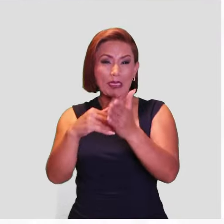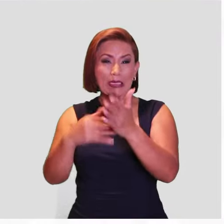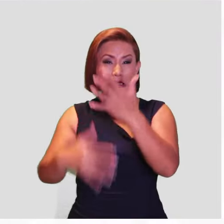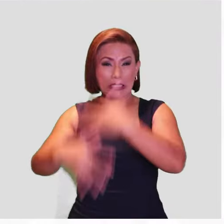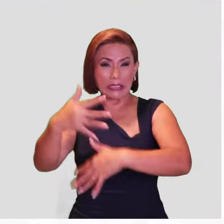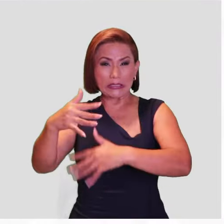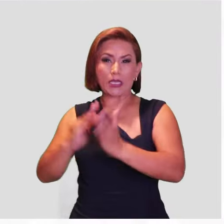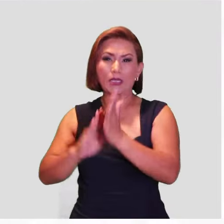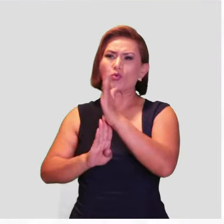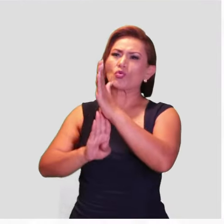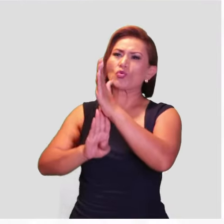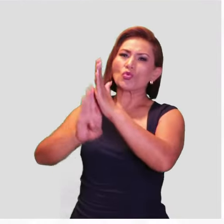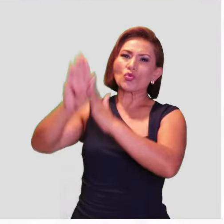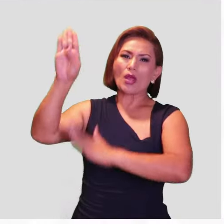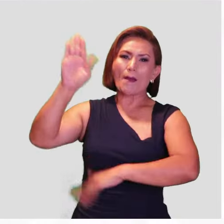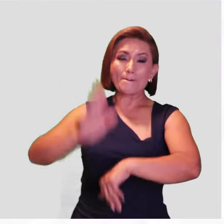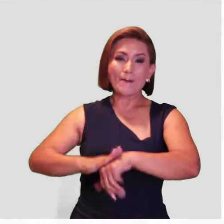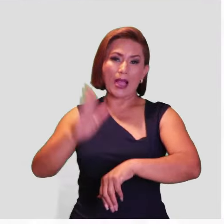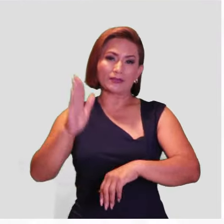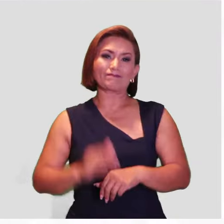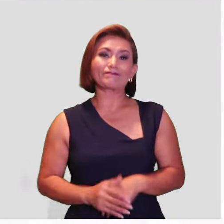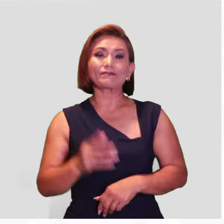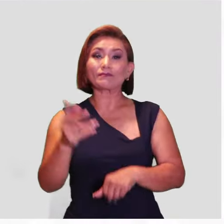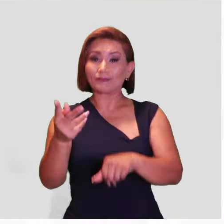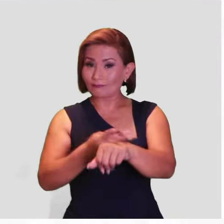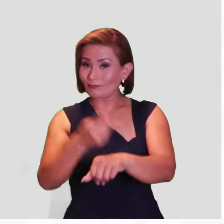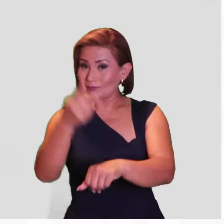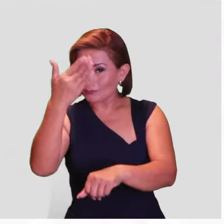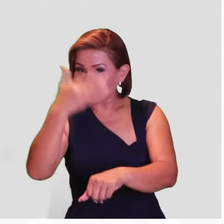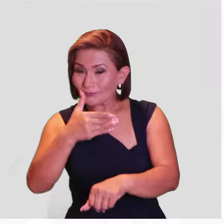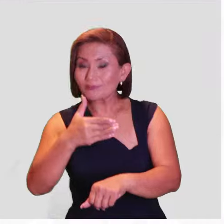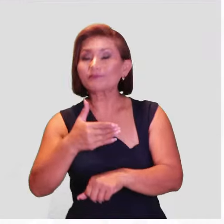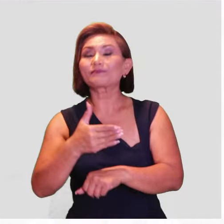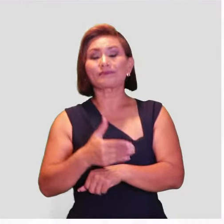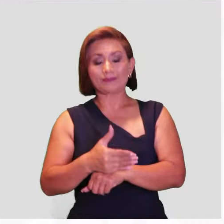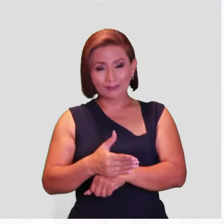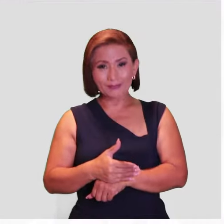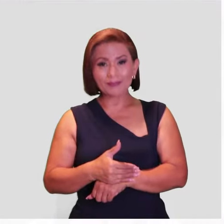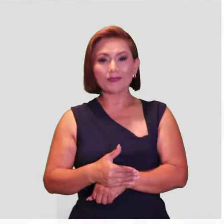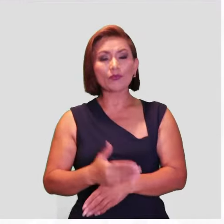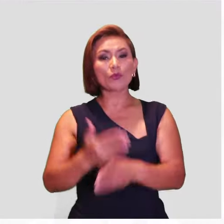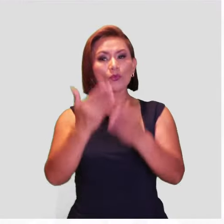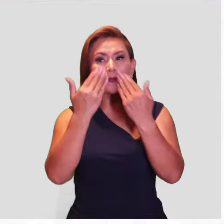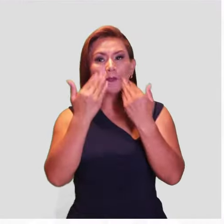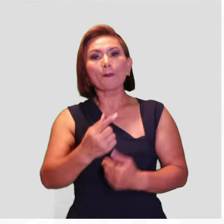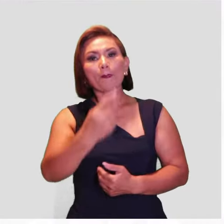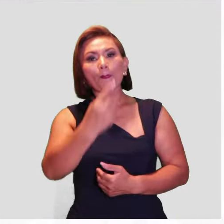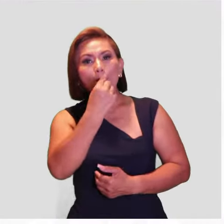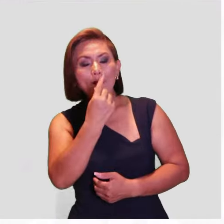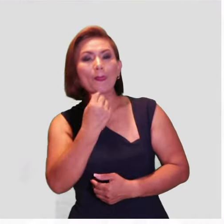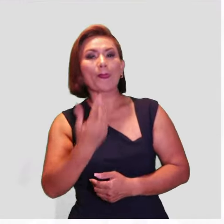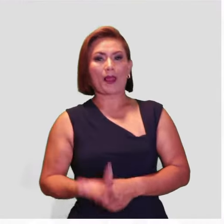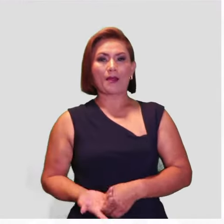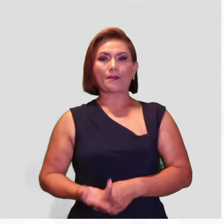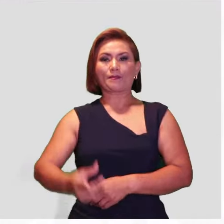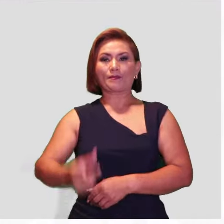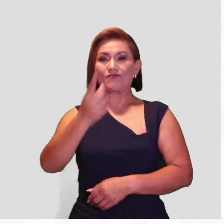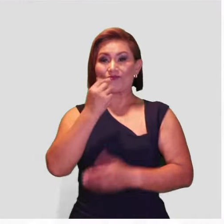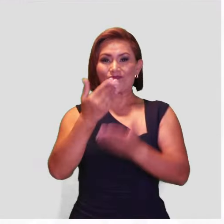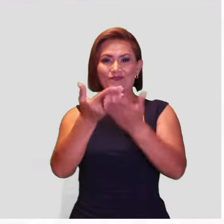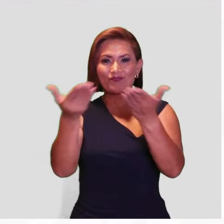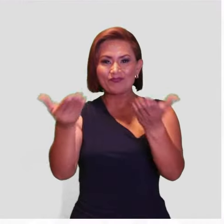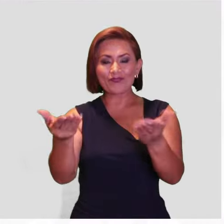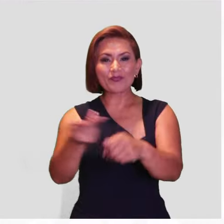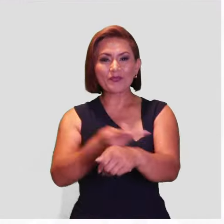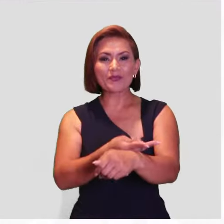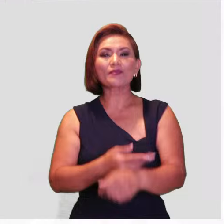crecimiento exponencial. ¿Y saben qué está pasando? Pues esto es resultado de la falta de personal operativo, de que la corporación actualmente se integra